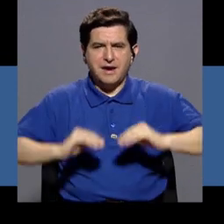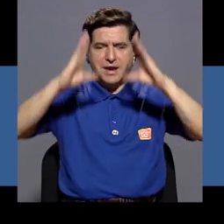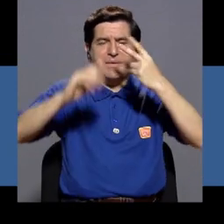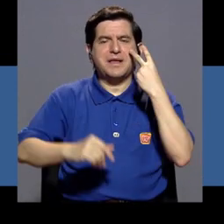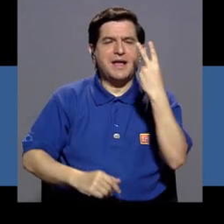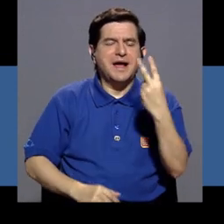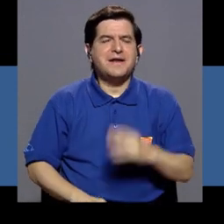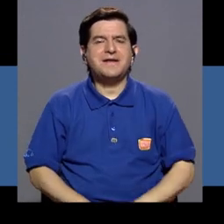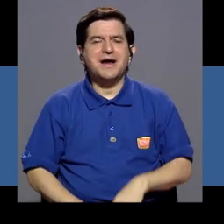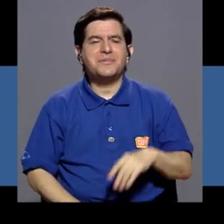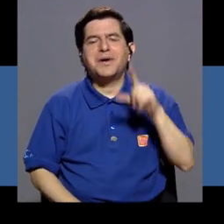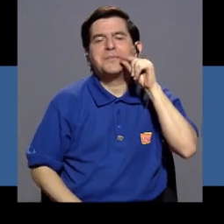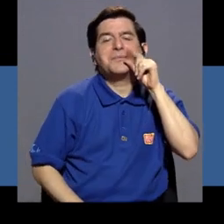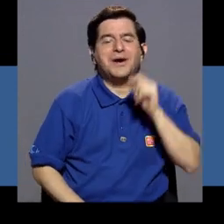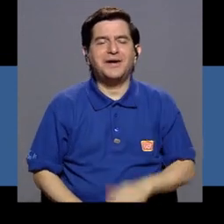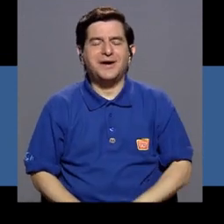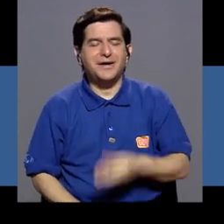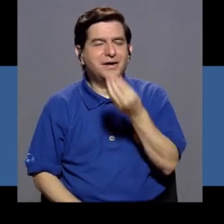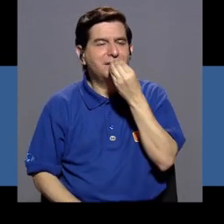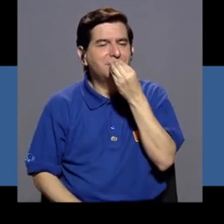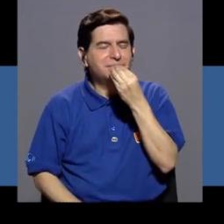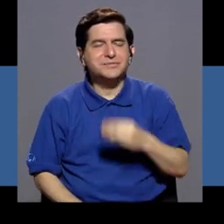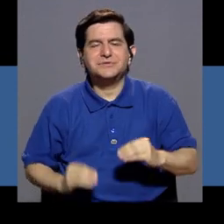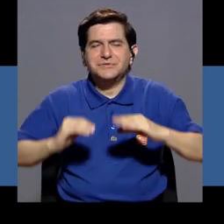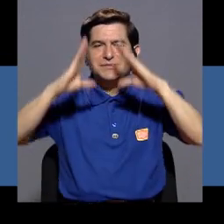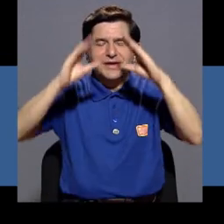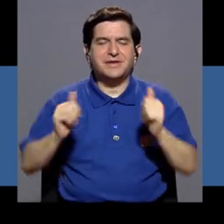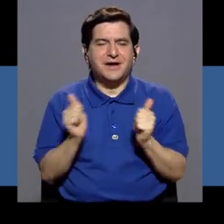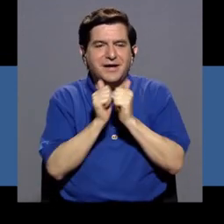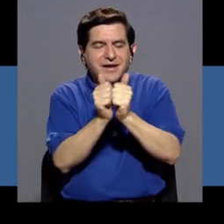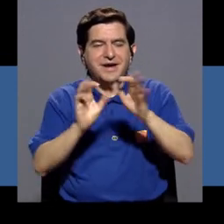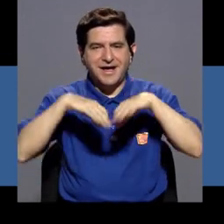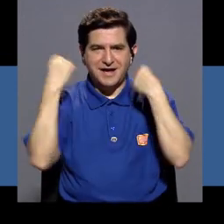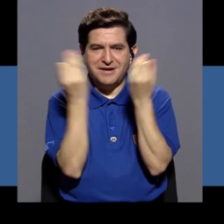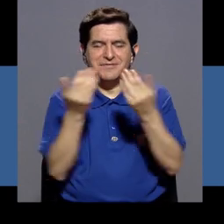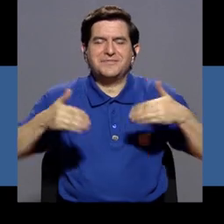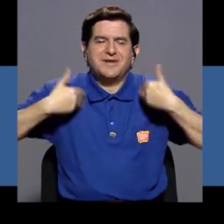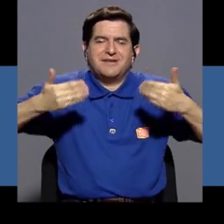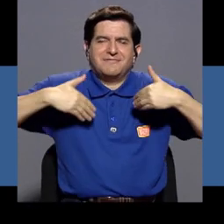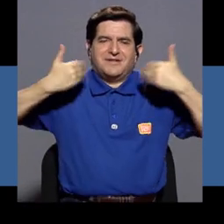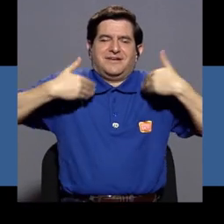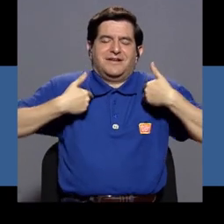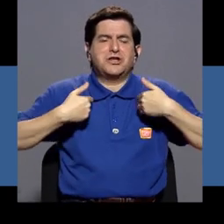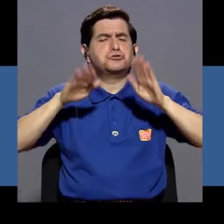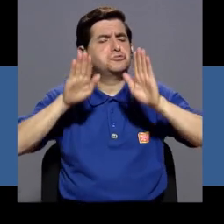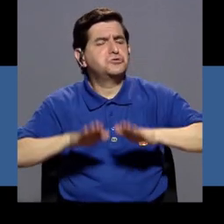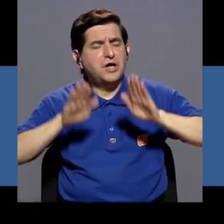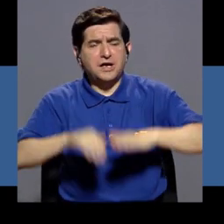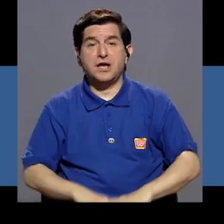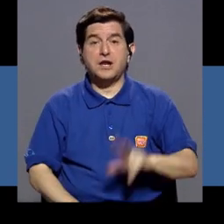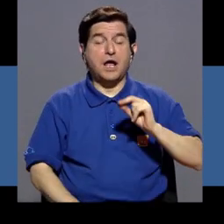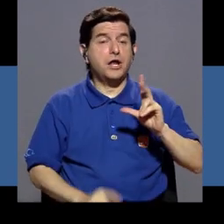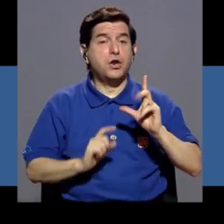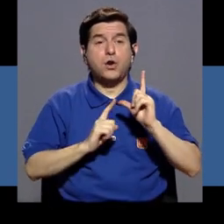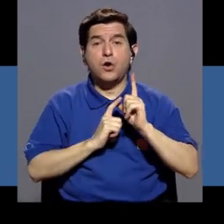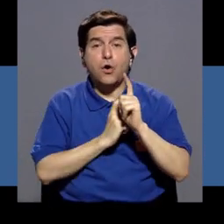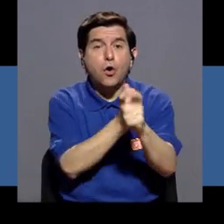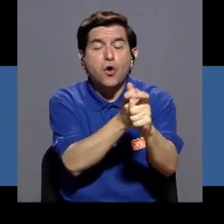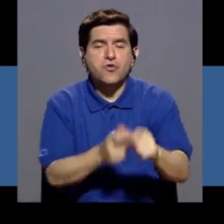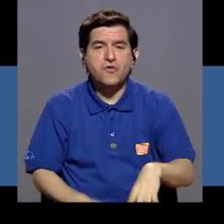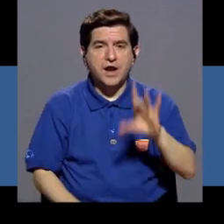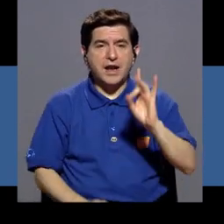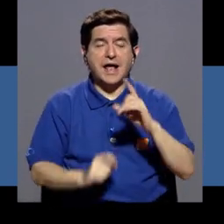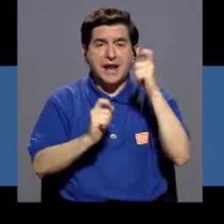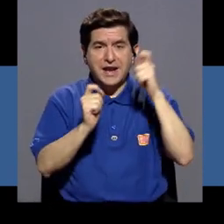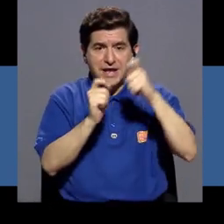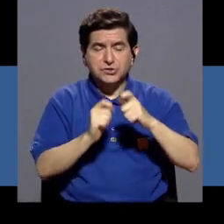ir a caminar, ver los pajaritos, me permite desayunar con mi familia, feliz de la vida, o sea, y estar con calma y no tener que estar corriendo